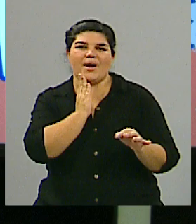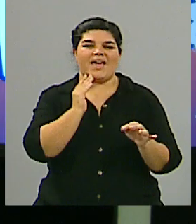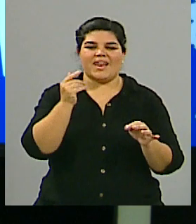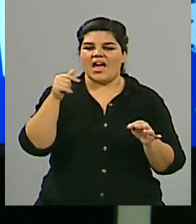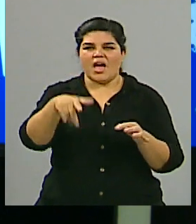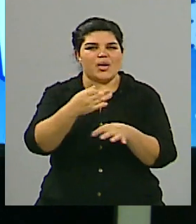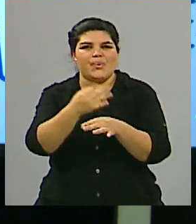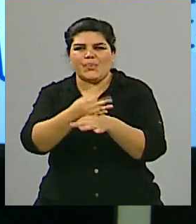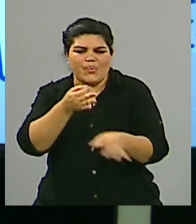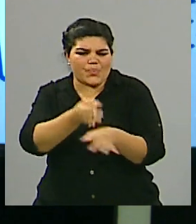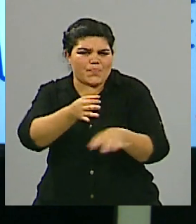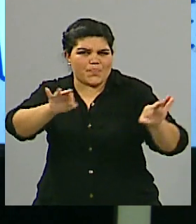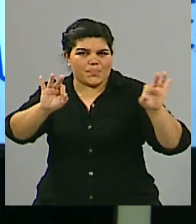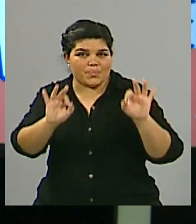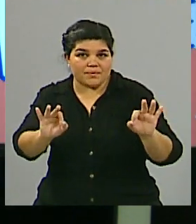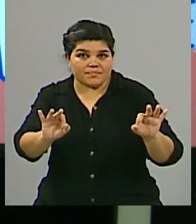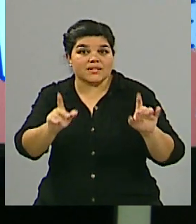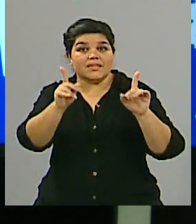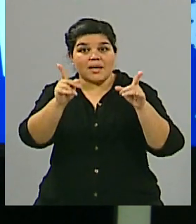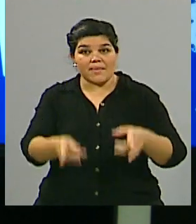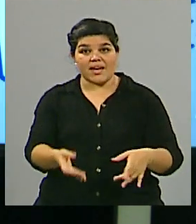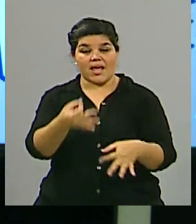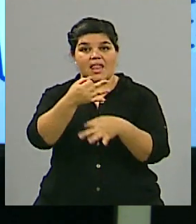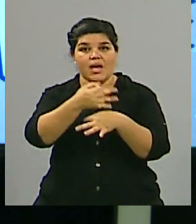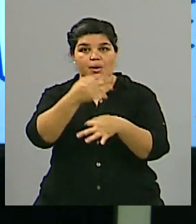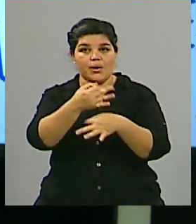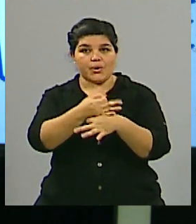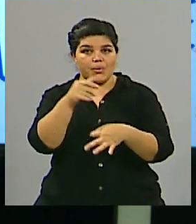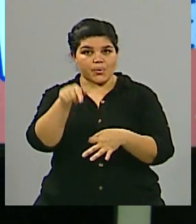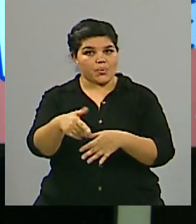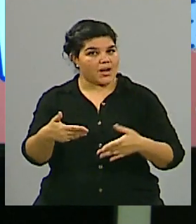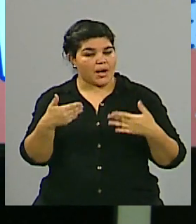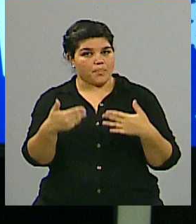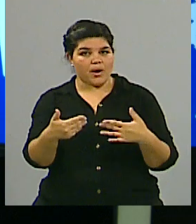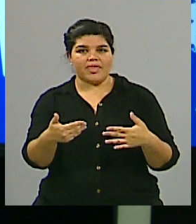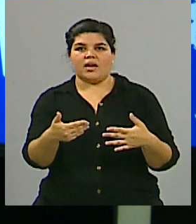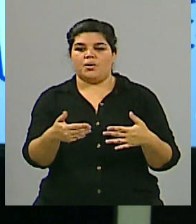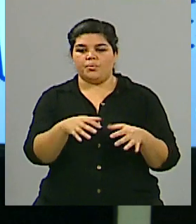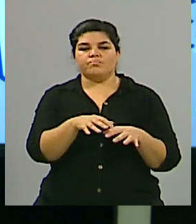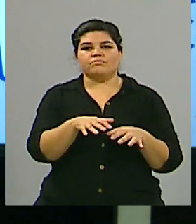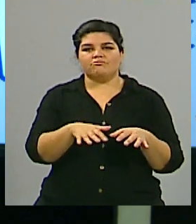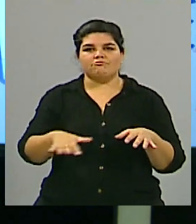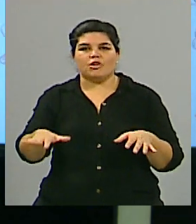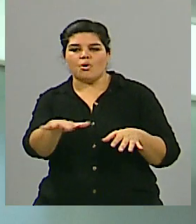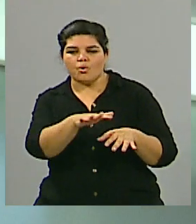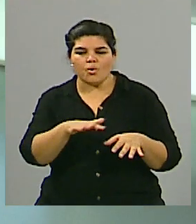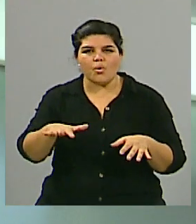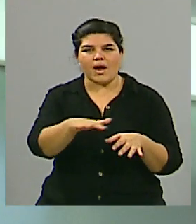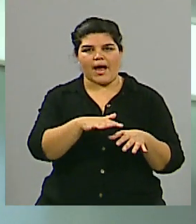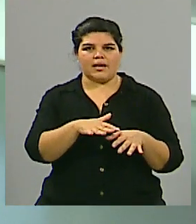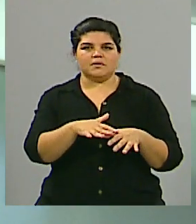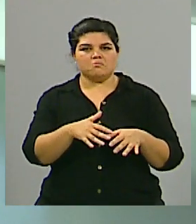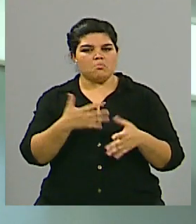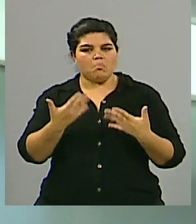escuela que habilite la palabra, una escuela que posibilite un espacio, ¿verdad?, para que alguien pueda expresarlo. No